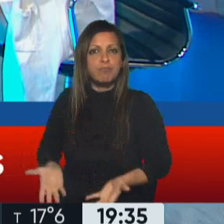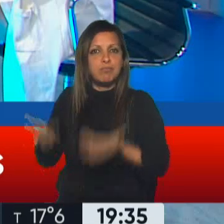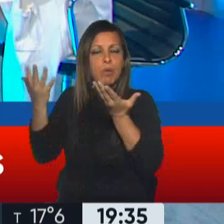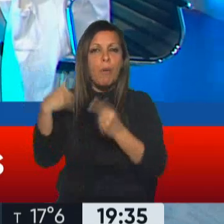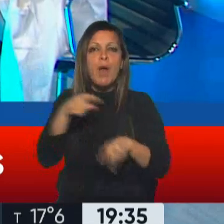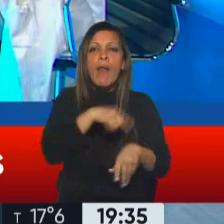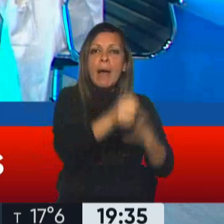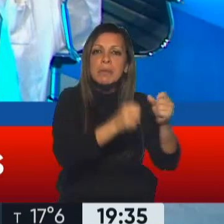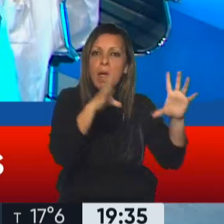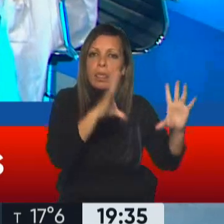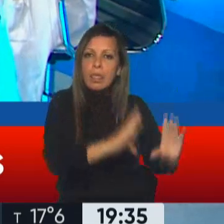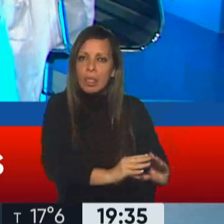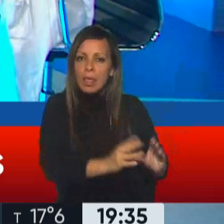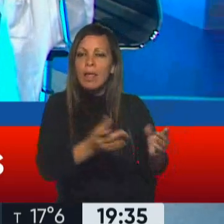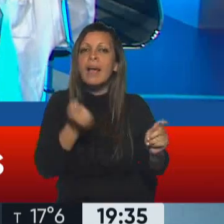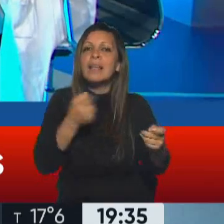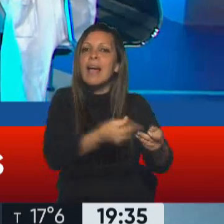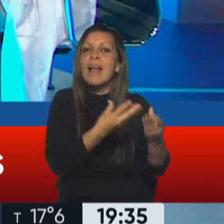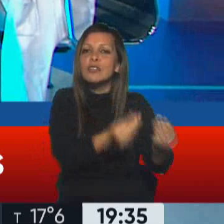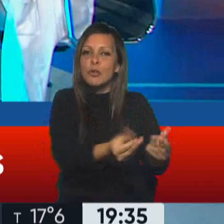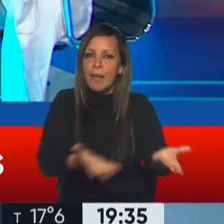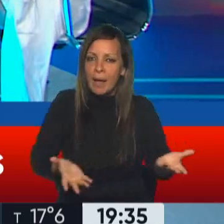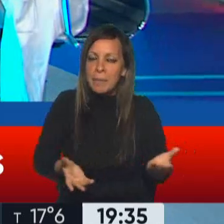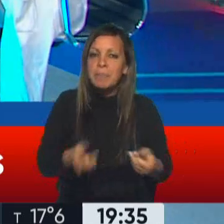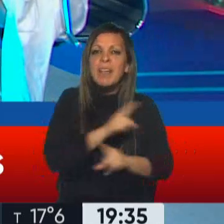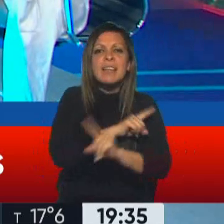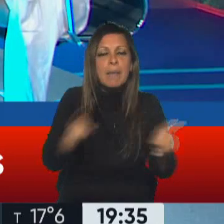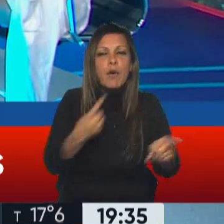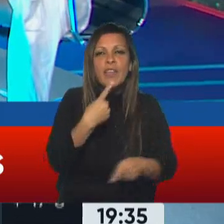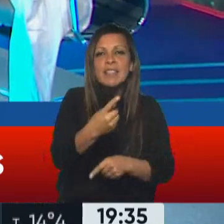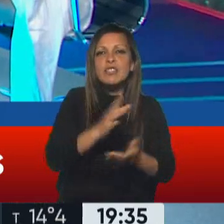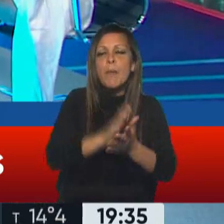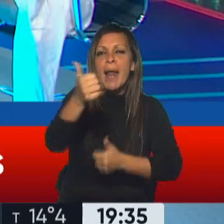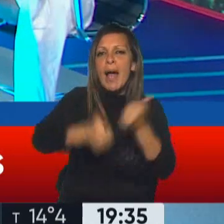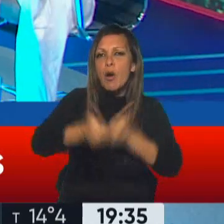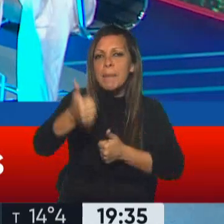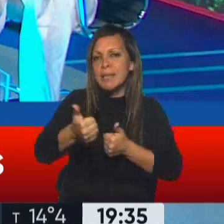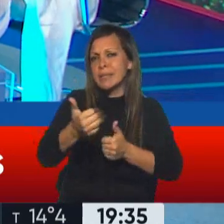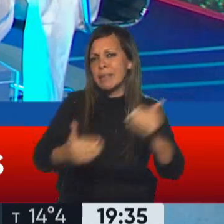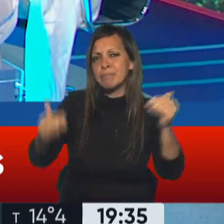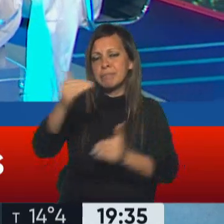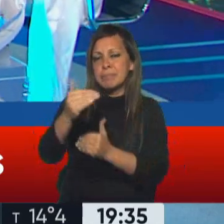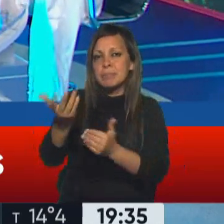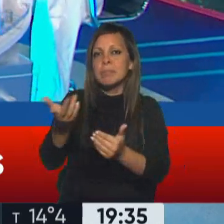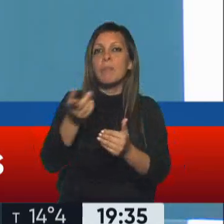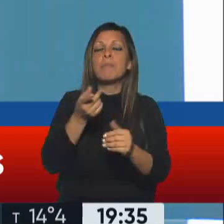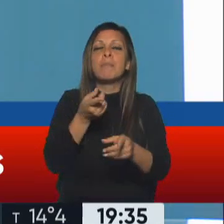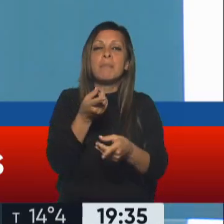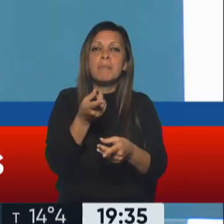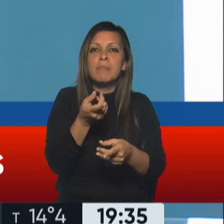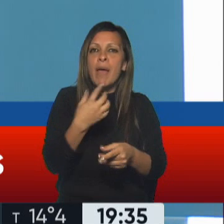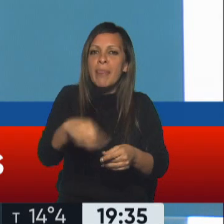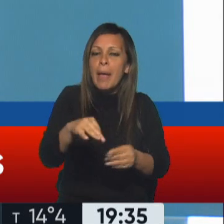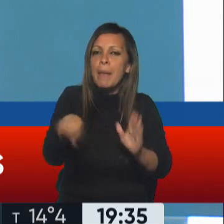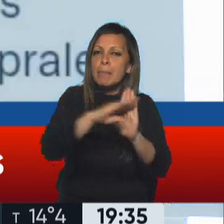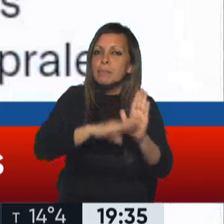poco plantea eso. Ni tampoco dirán nada sobre la competencia desleal que implica tener que competir, porque claro, él tiene acciones dentro de Molinos Cañuelas, cumpliendo